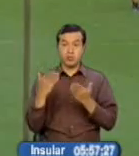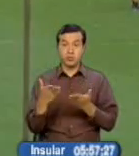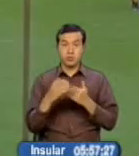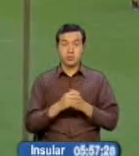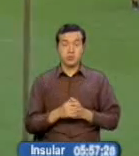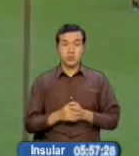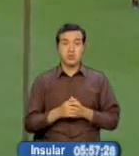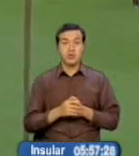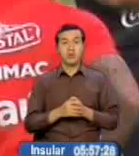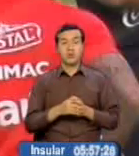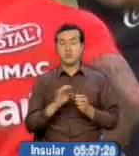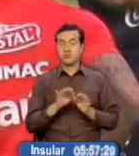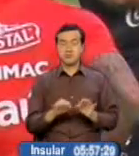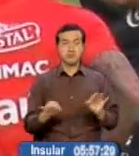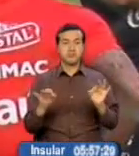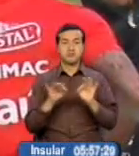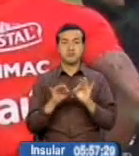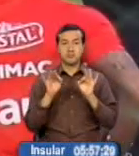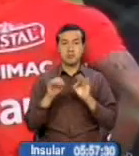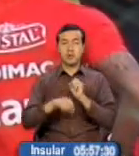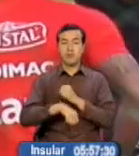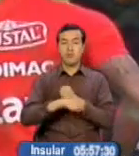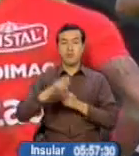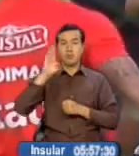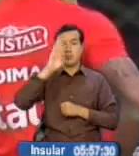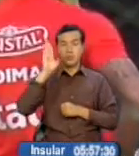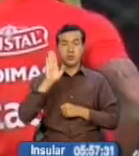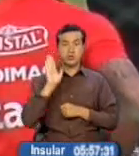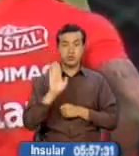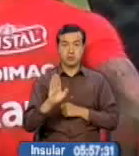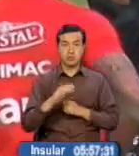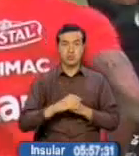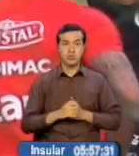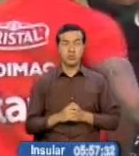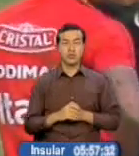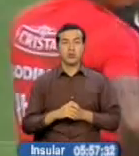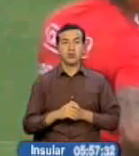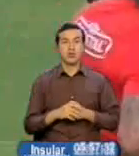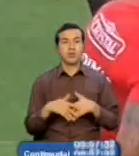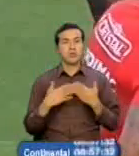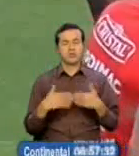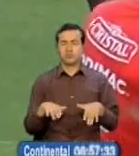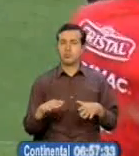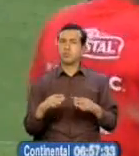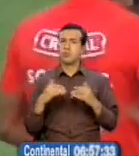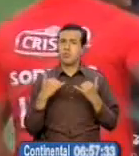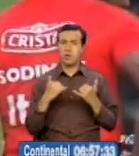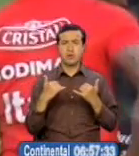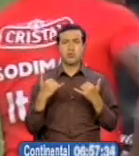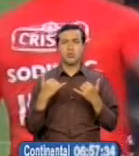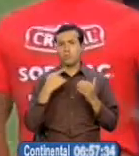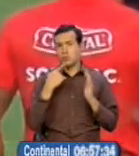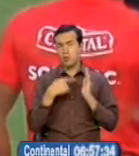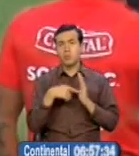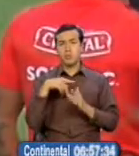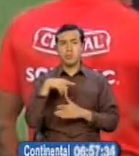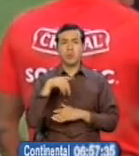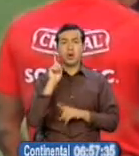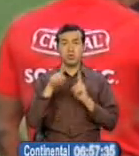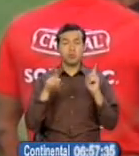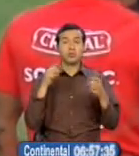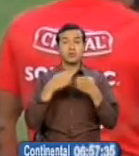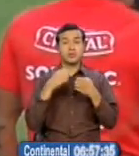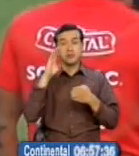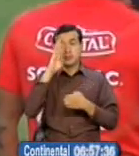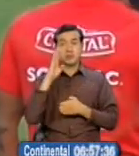que pasó por gran suceso realmente en el fútbol brasileño, hizo realmente grandes campañas con grandes clubes como el Palmeiras, por ejemplo, y